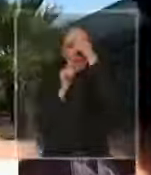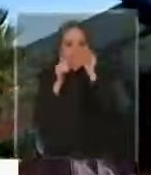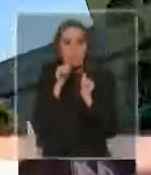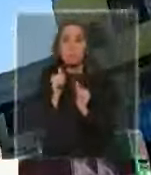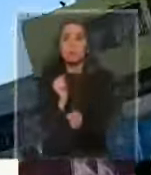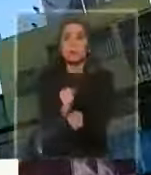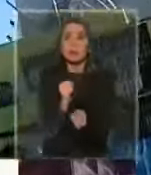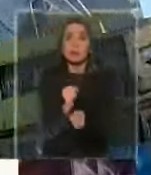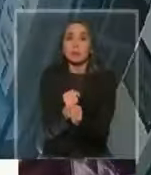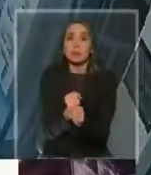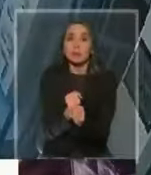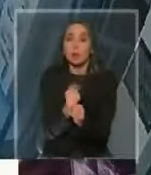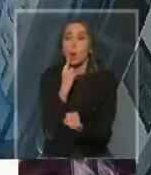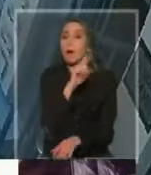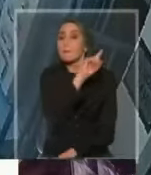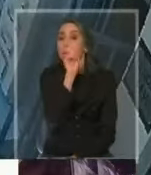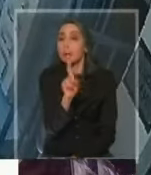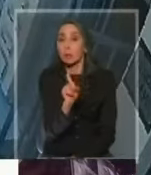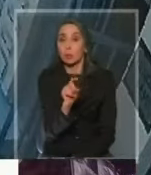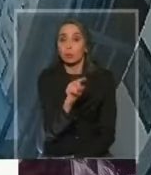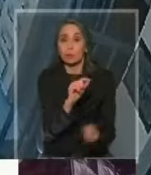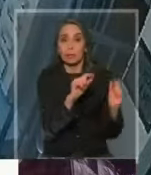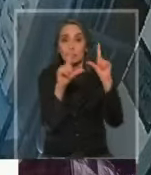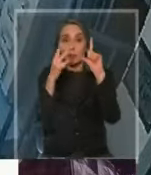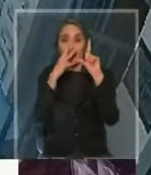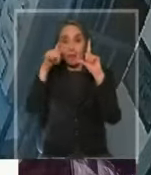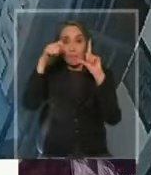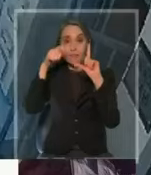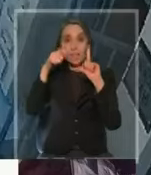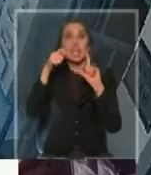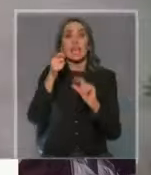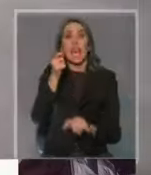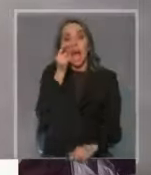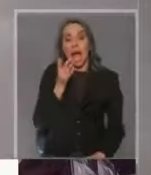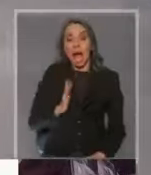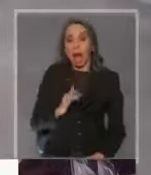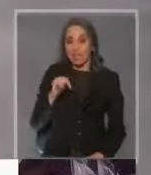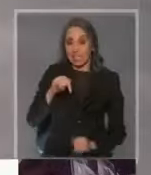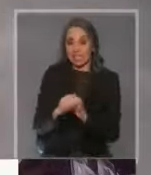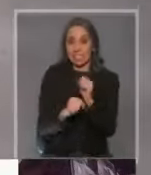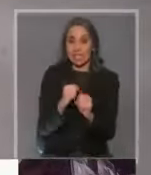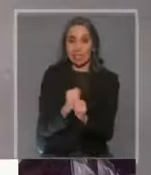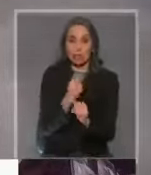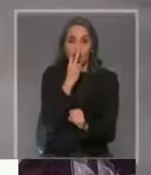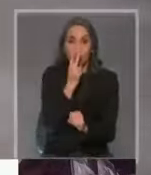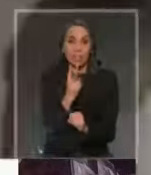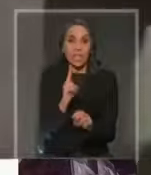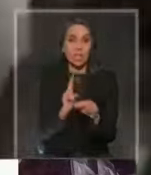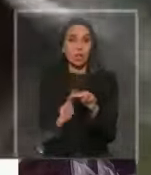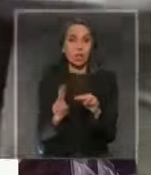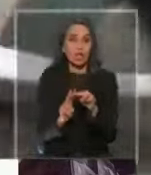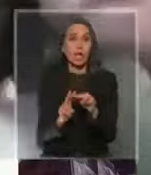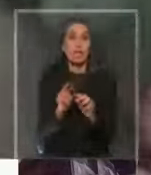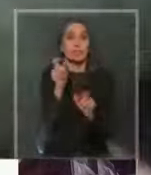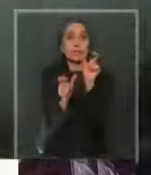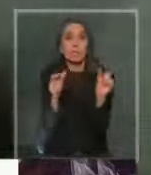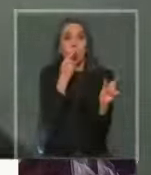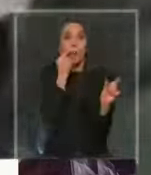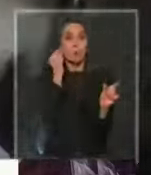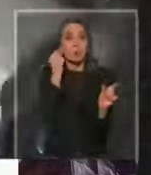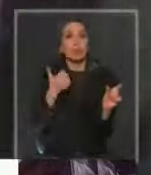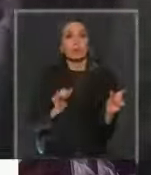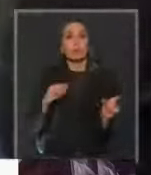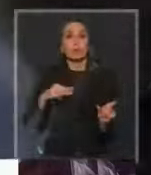trabajo? En estas imágenes de abril de este año, por ejemplo, se ve el actuar de las y los inspectores municipales de